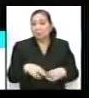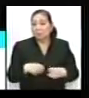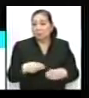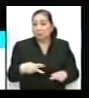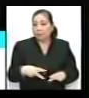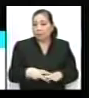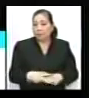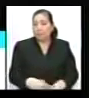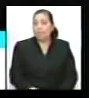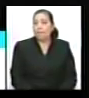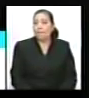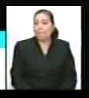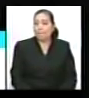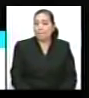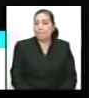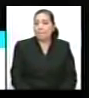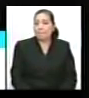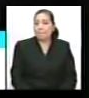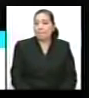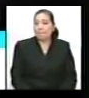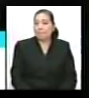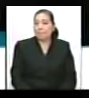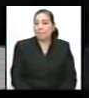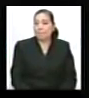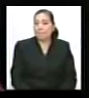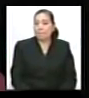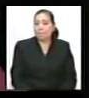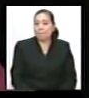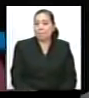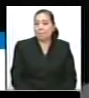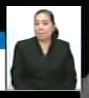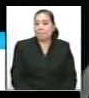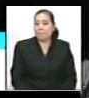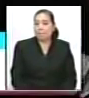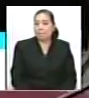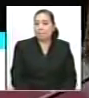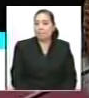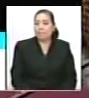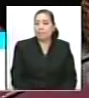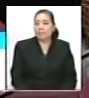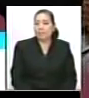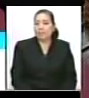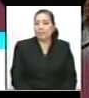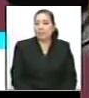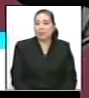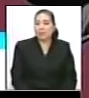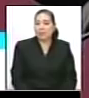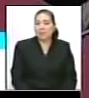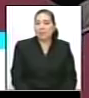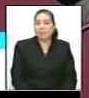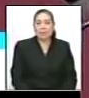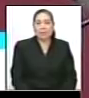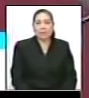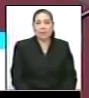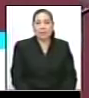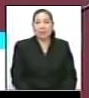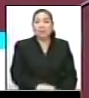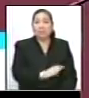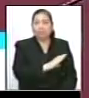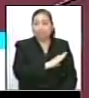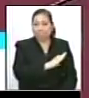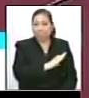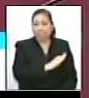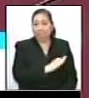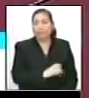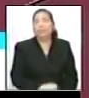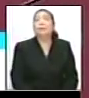una intervención a través suyo, presidenta, la congresista Arimborgo. Congresista Arimborgo. Si al fiscal,